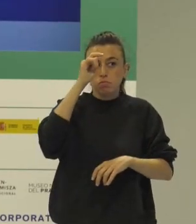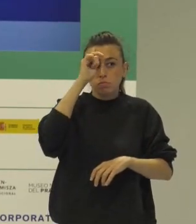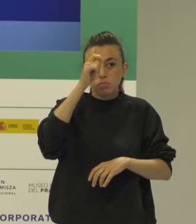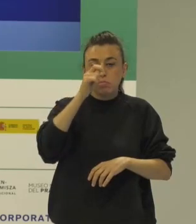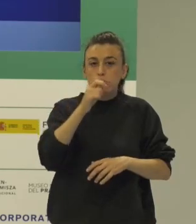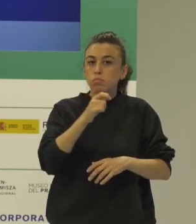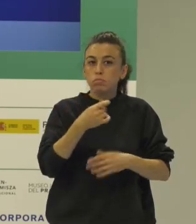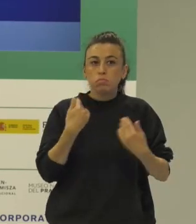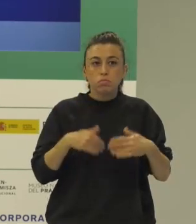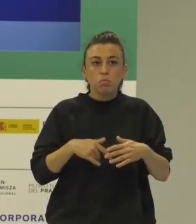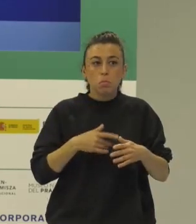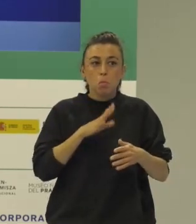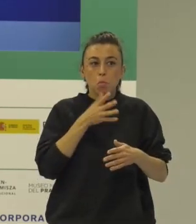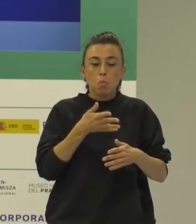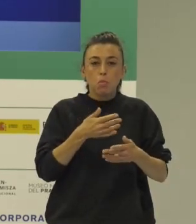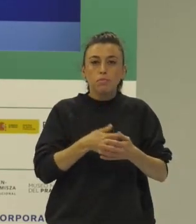No había espacio